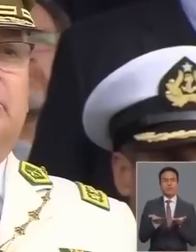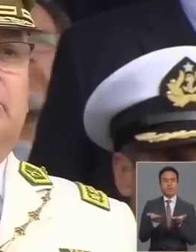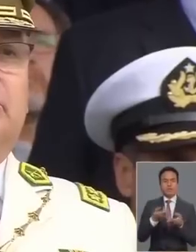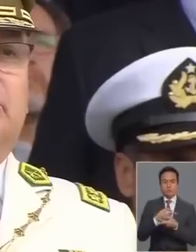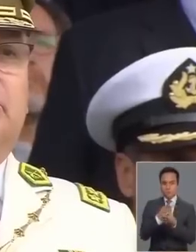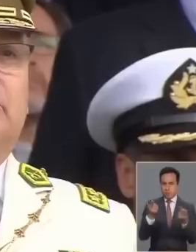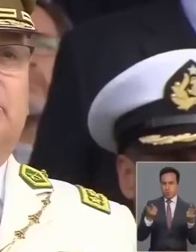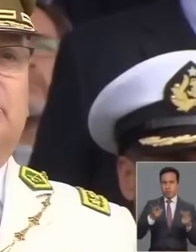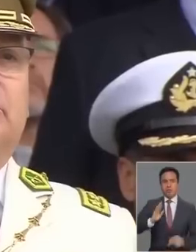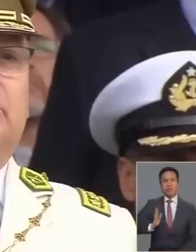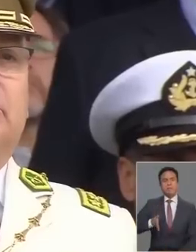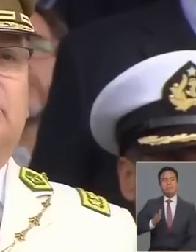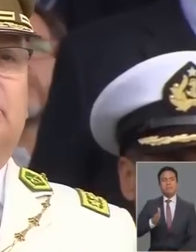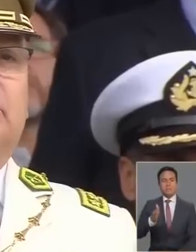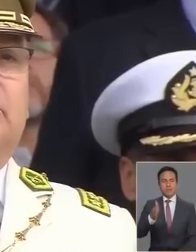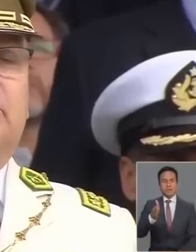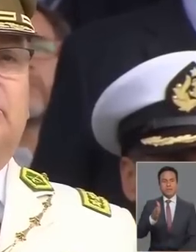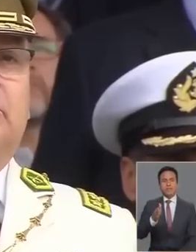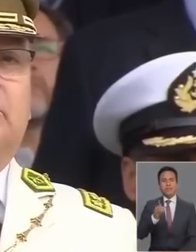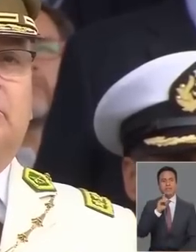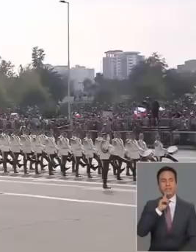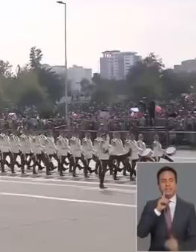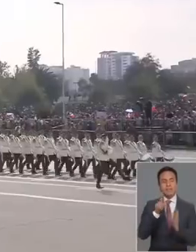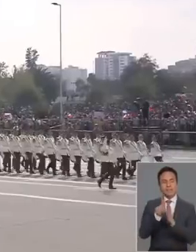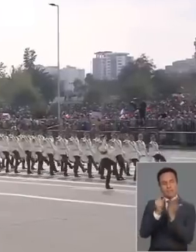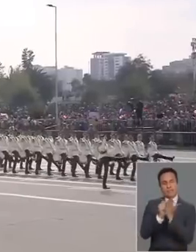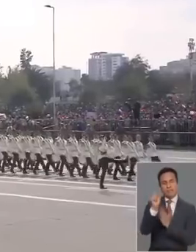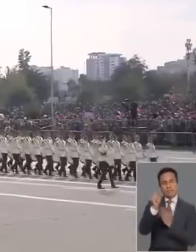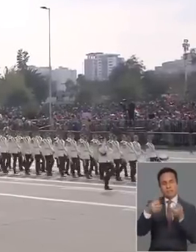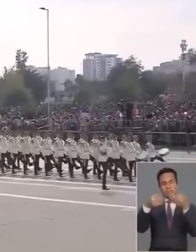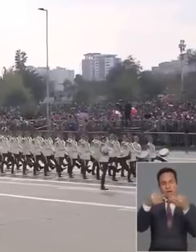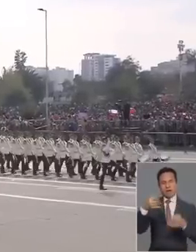nos hablaban mucho de que Francia, ¿verdad? Tenían un...